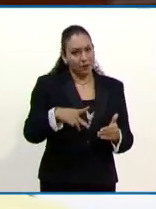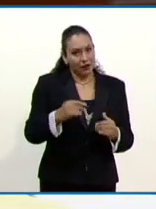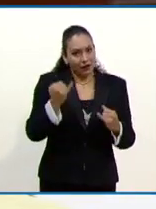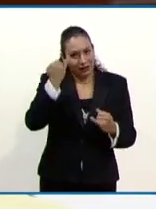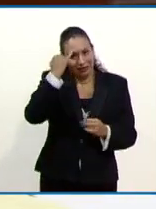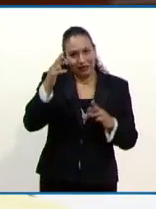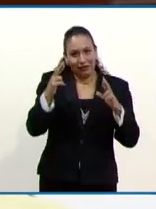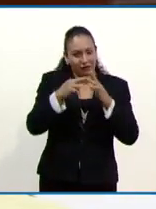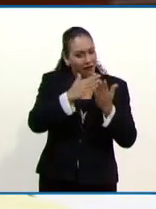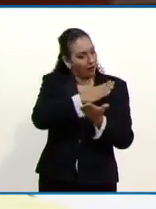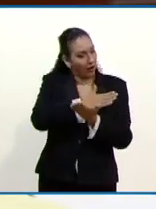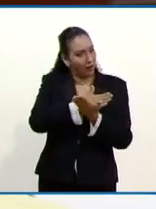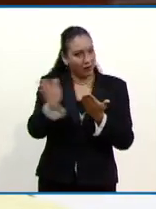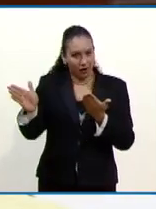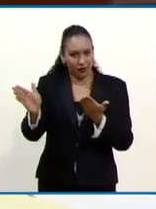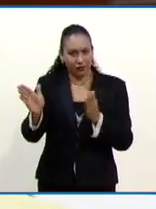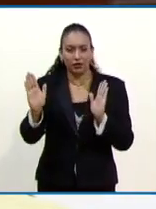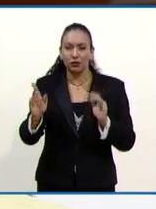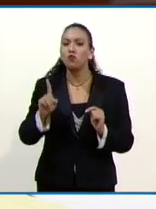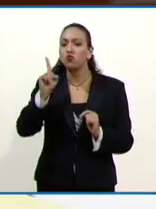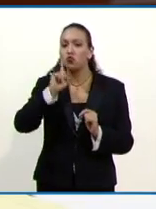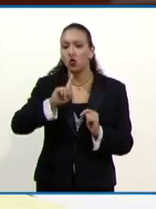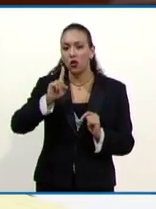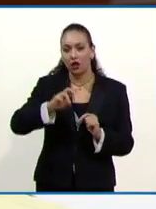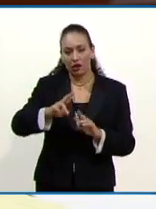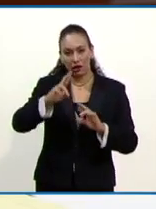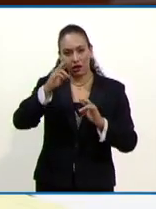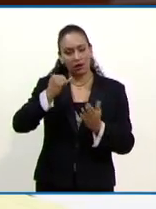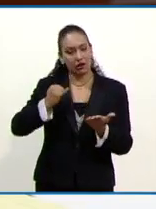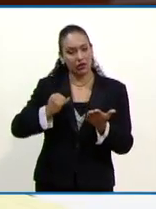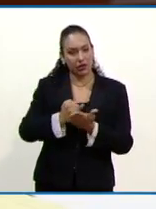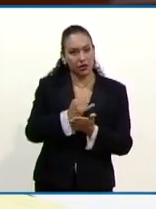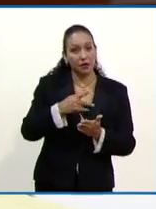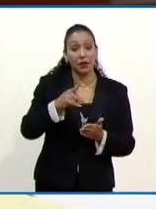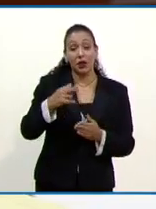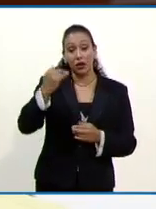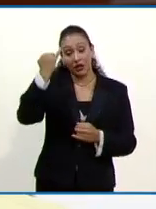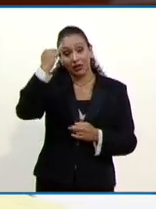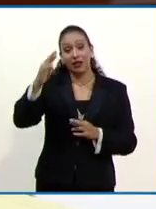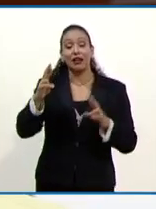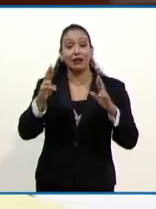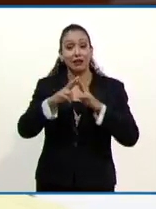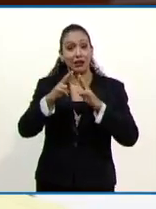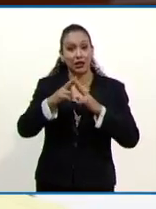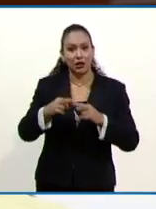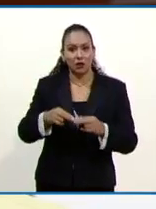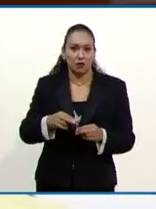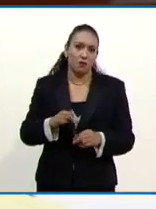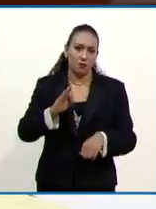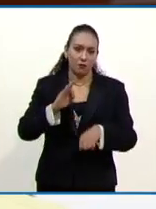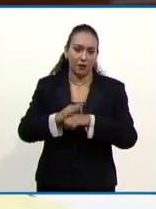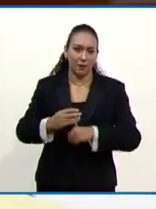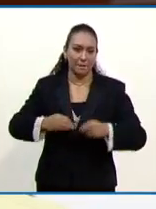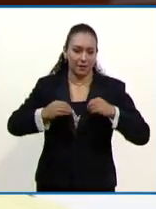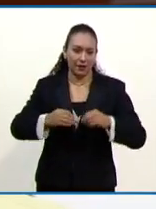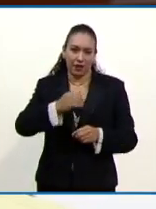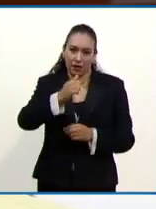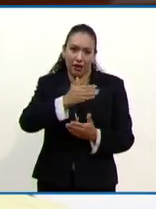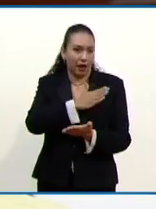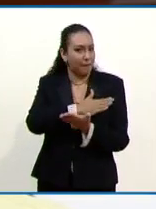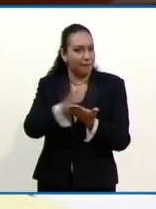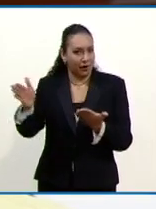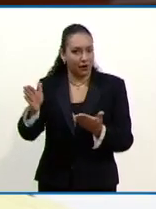no se traduce en automático en una educación laica, sino que debe mantenerse neutral también respecto de